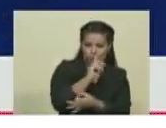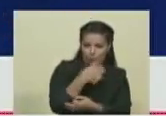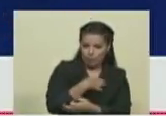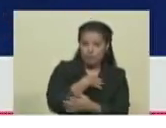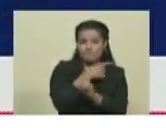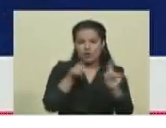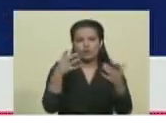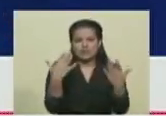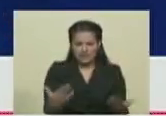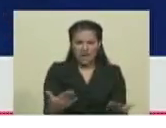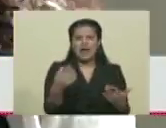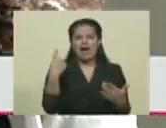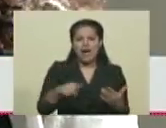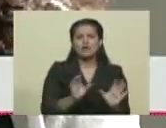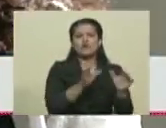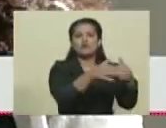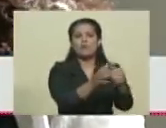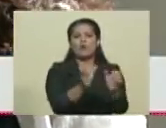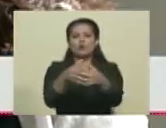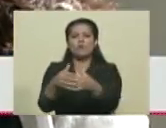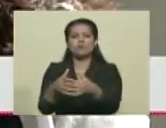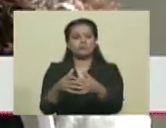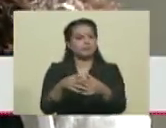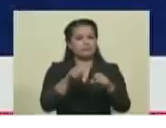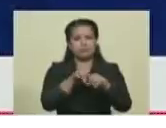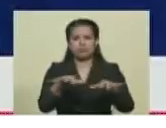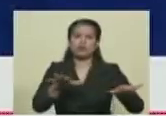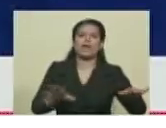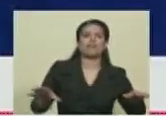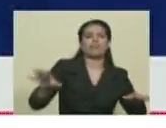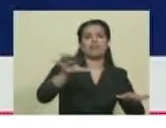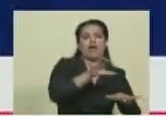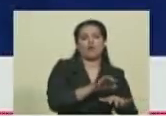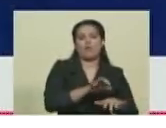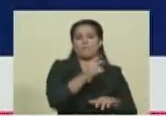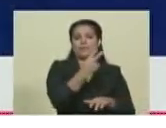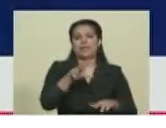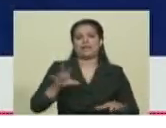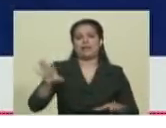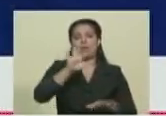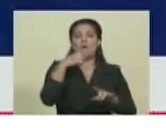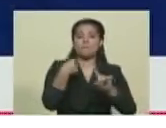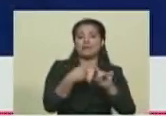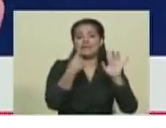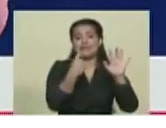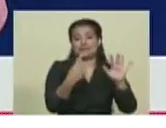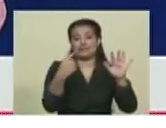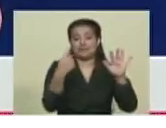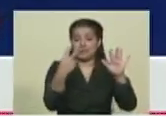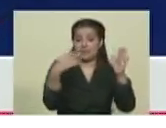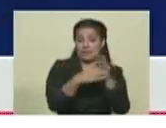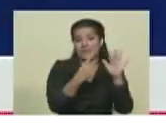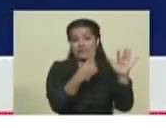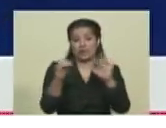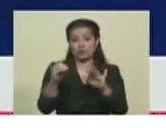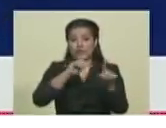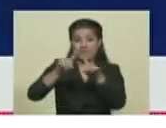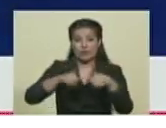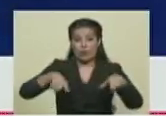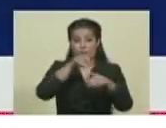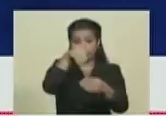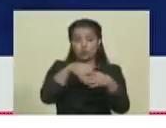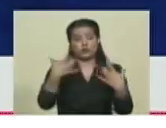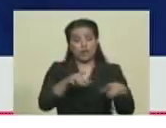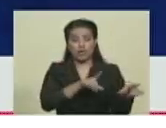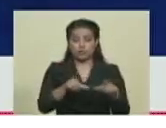23 estados del país, en los 13.683 centros de votación. Pero también habrá expresión distinta a